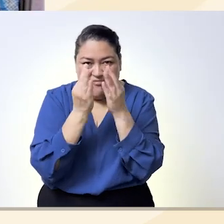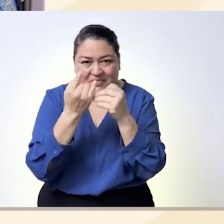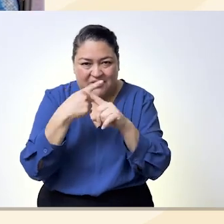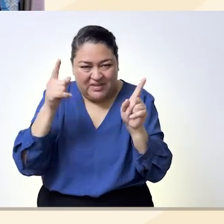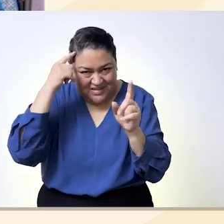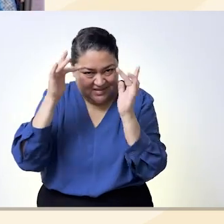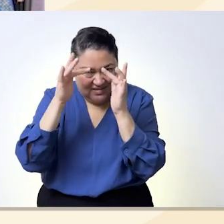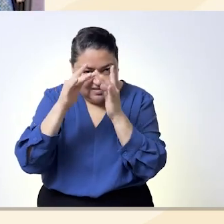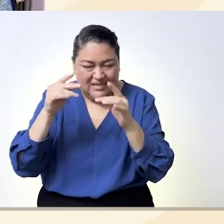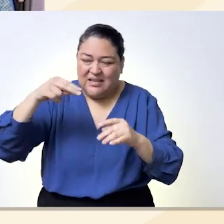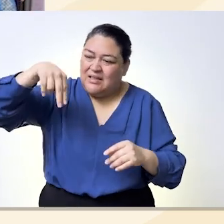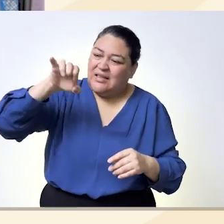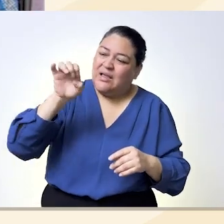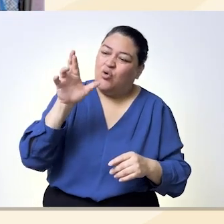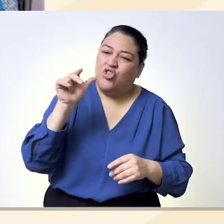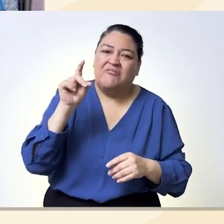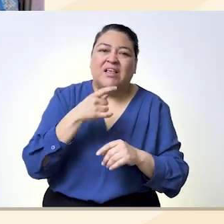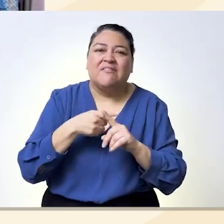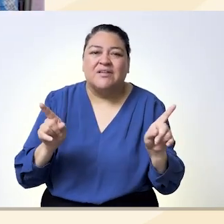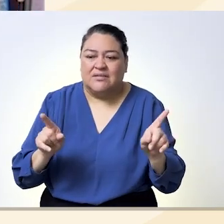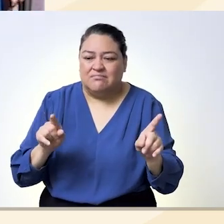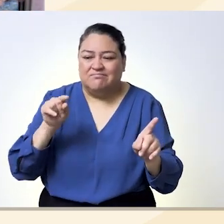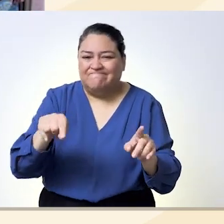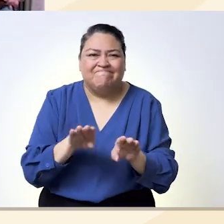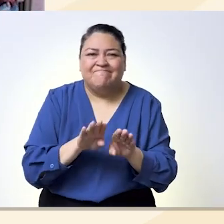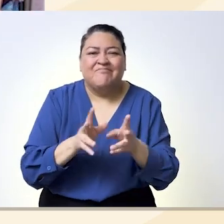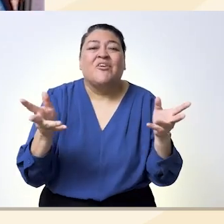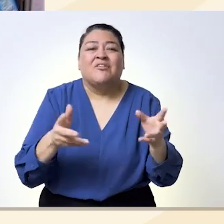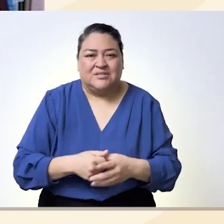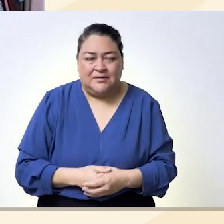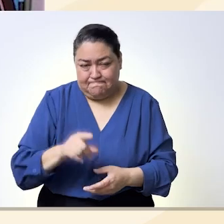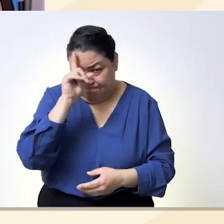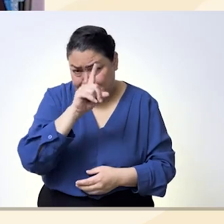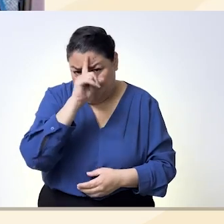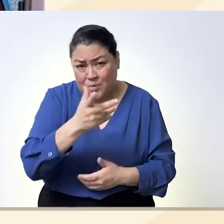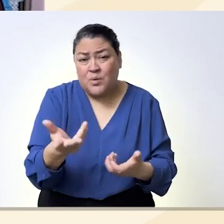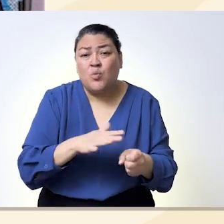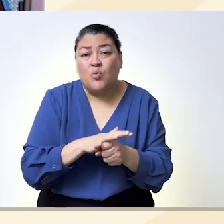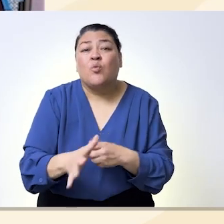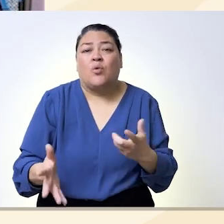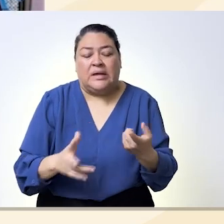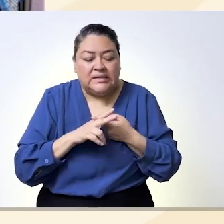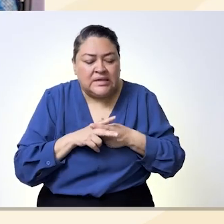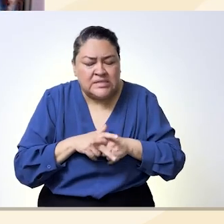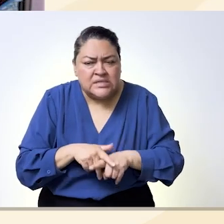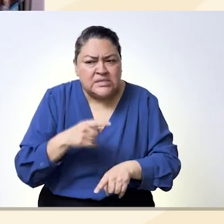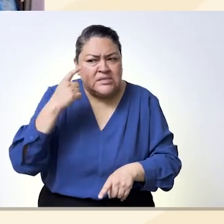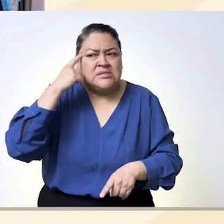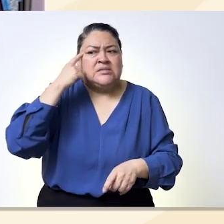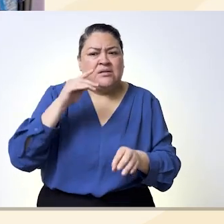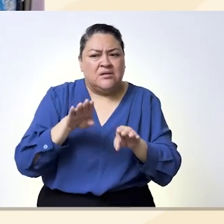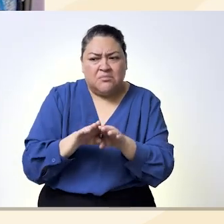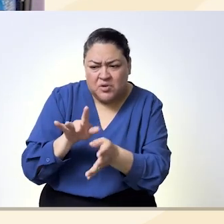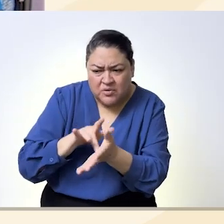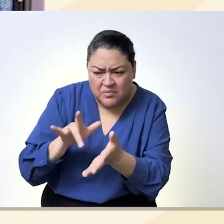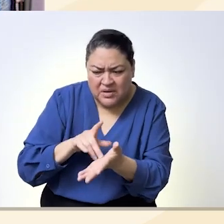paso complicado? ¿Qué le recomiendan a esta gente que ya está tentándose de acompañar con derechos humanos, pero todavía no